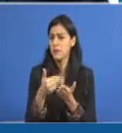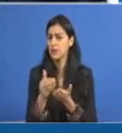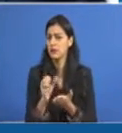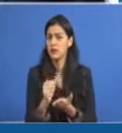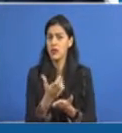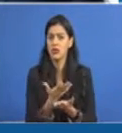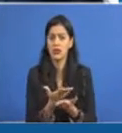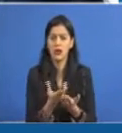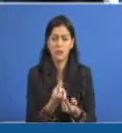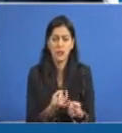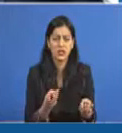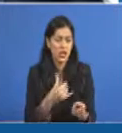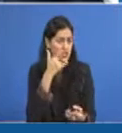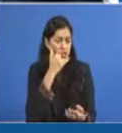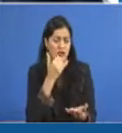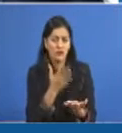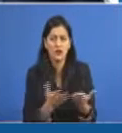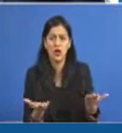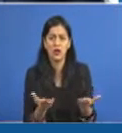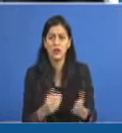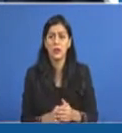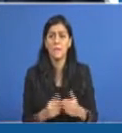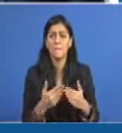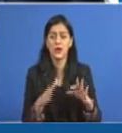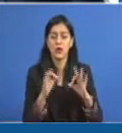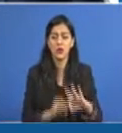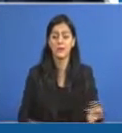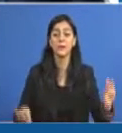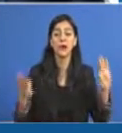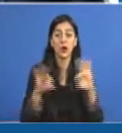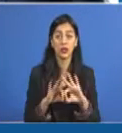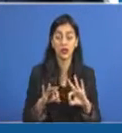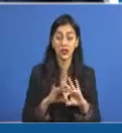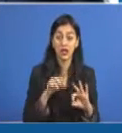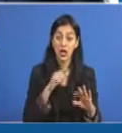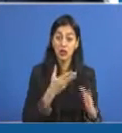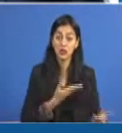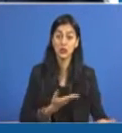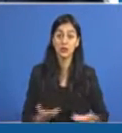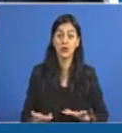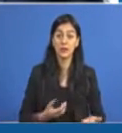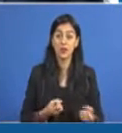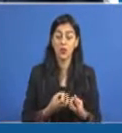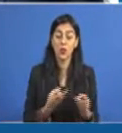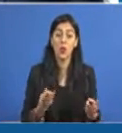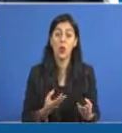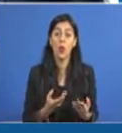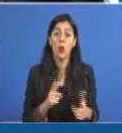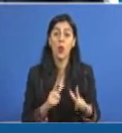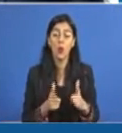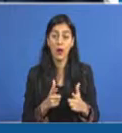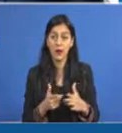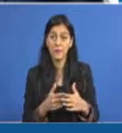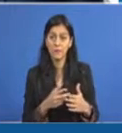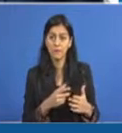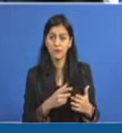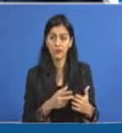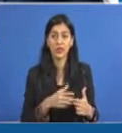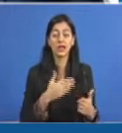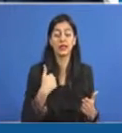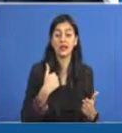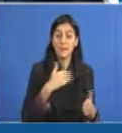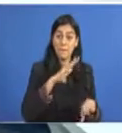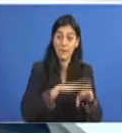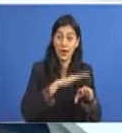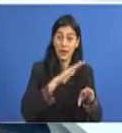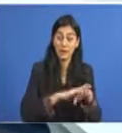sea. Lo que sí es importante es poder establecer de estos servicios o productos cuáles están regulados y los permisos y